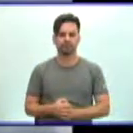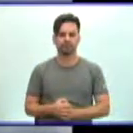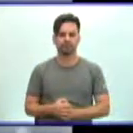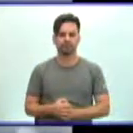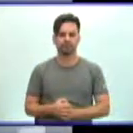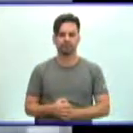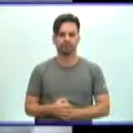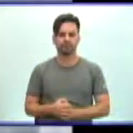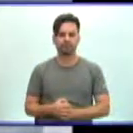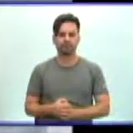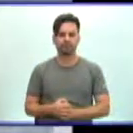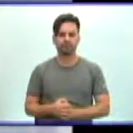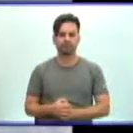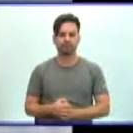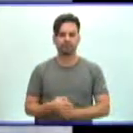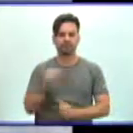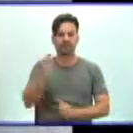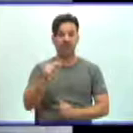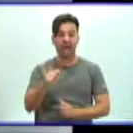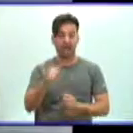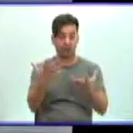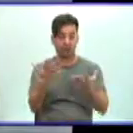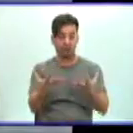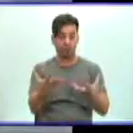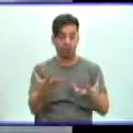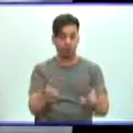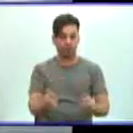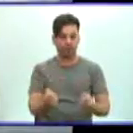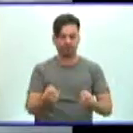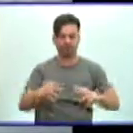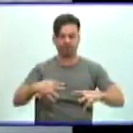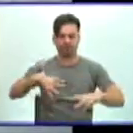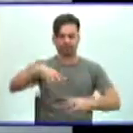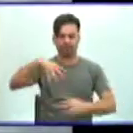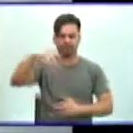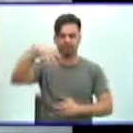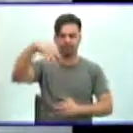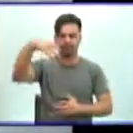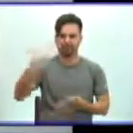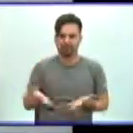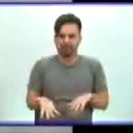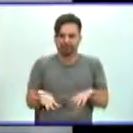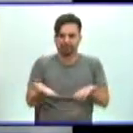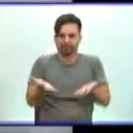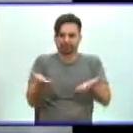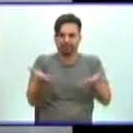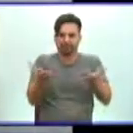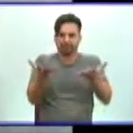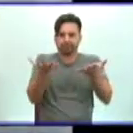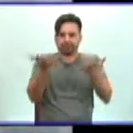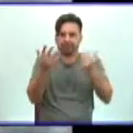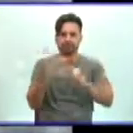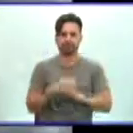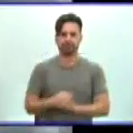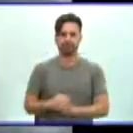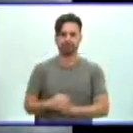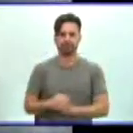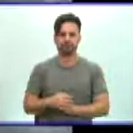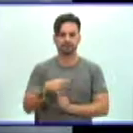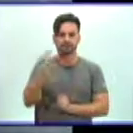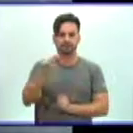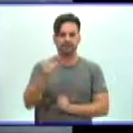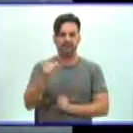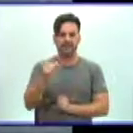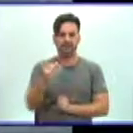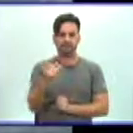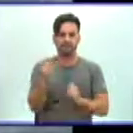El agua se ha convertido en el vapor que añade humedad al aire. El vapor se eleva hasta que se enfría y se